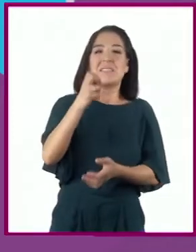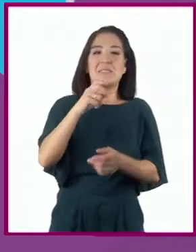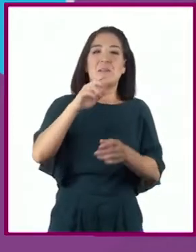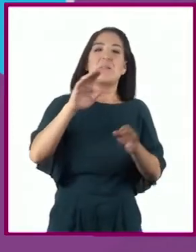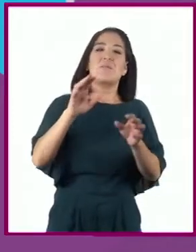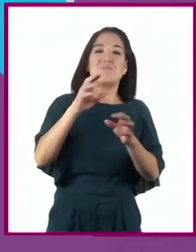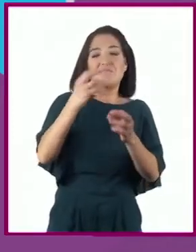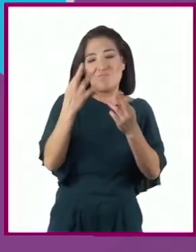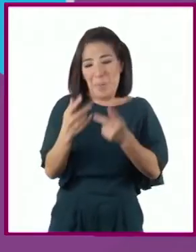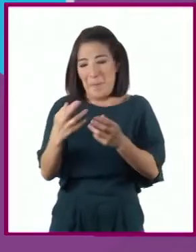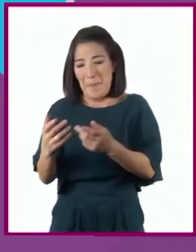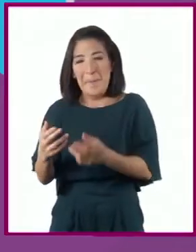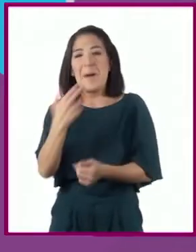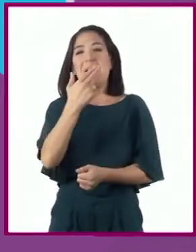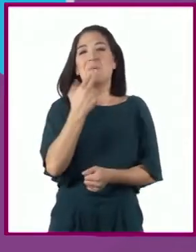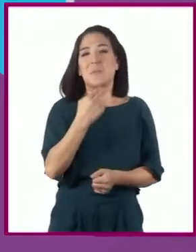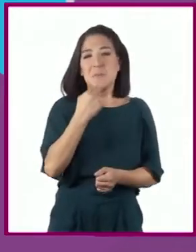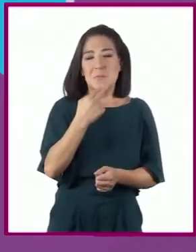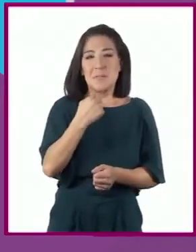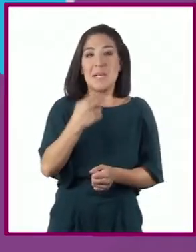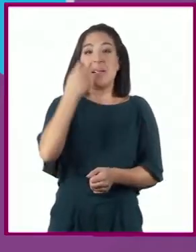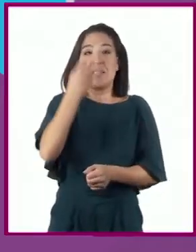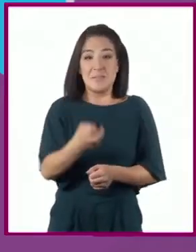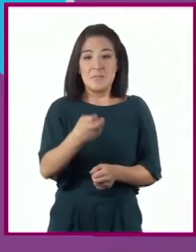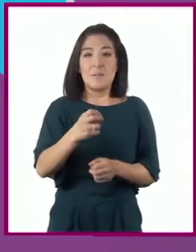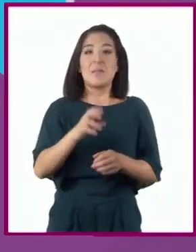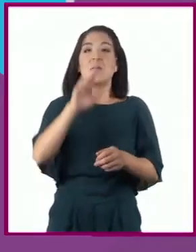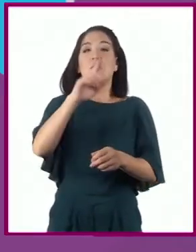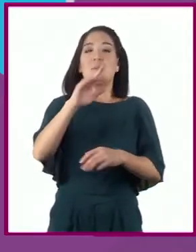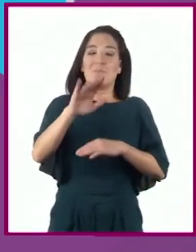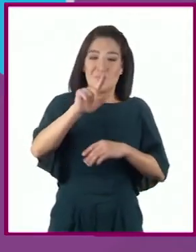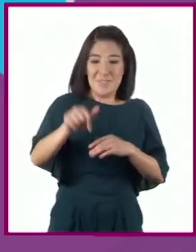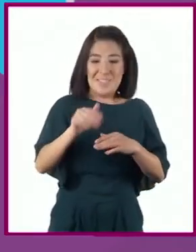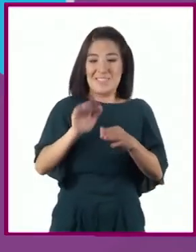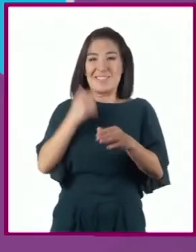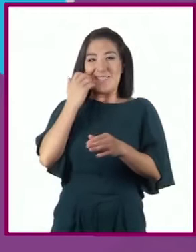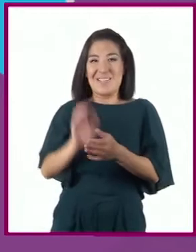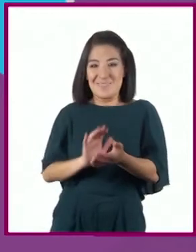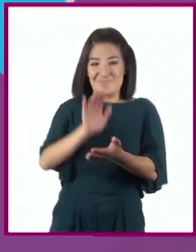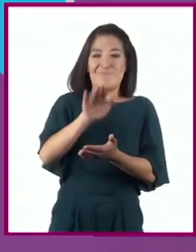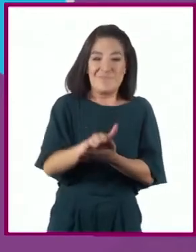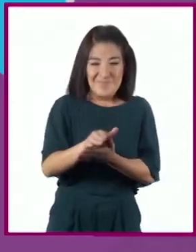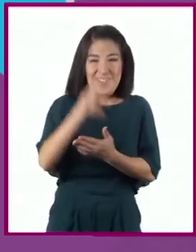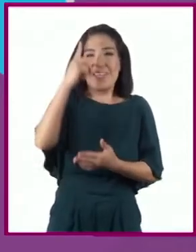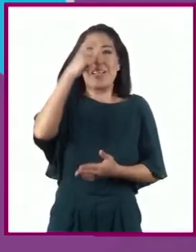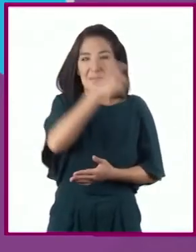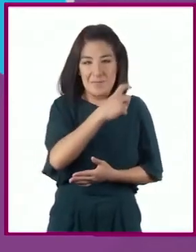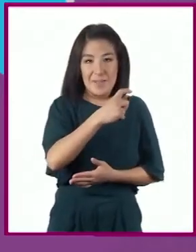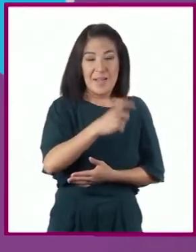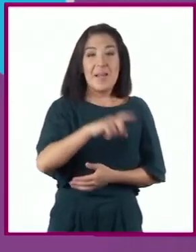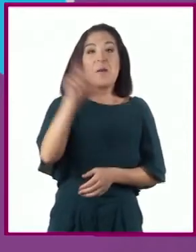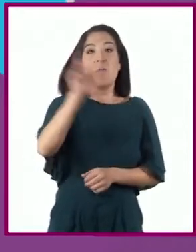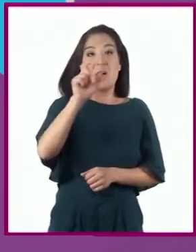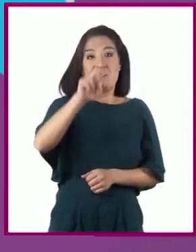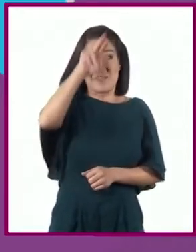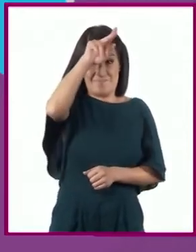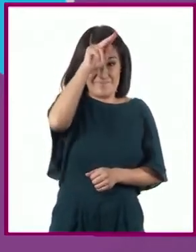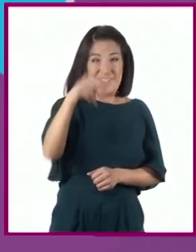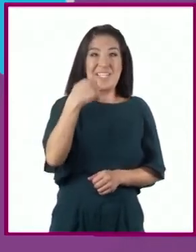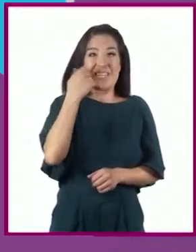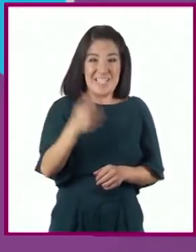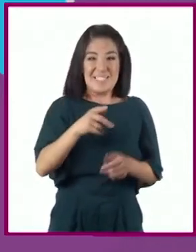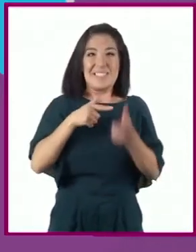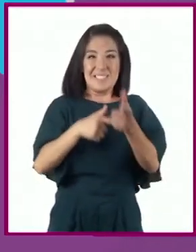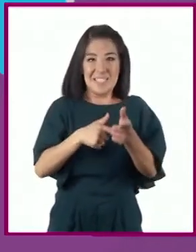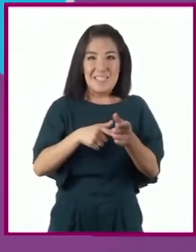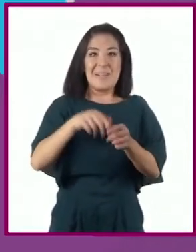varios terroncitos. Uno de estos le interceptaba el paso. Por un instante, la hormiga quedó inmóvil sobre el